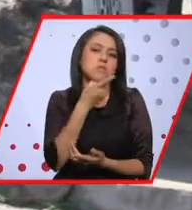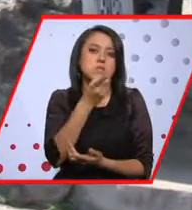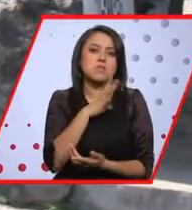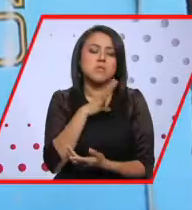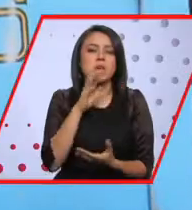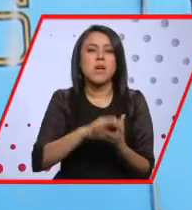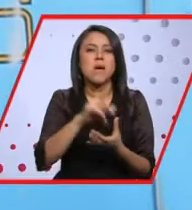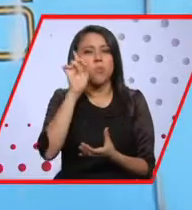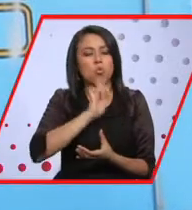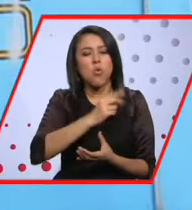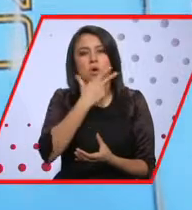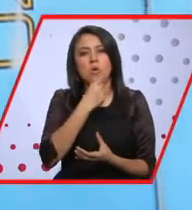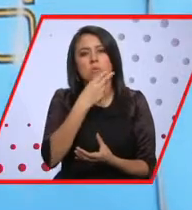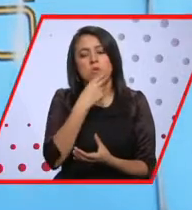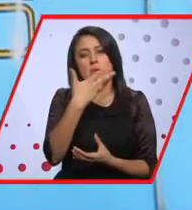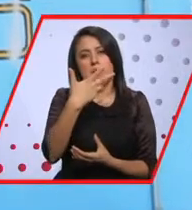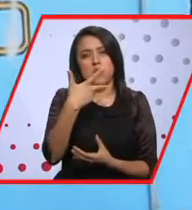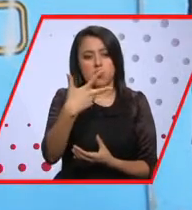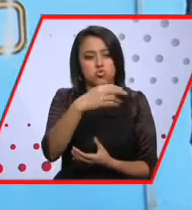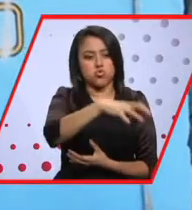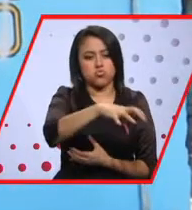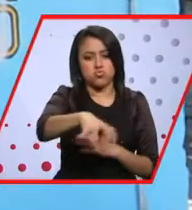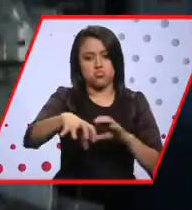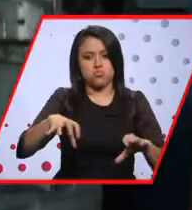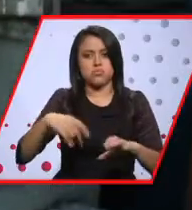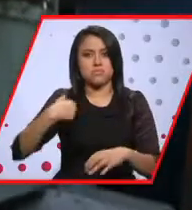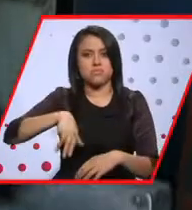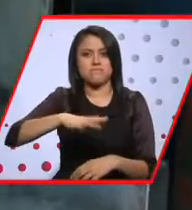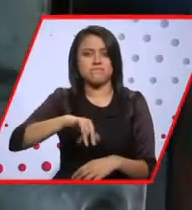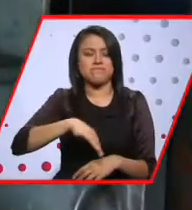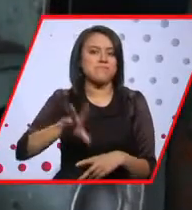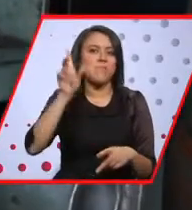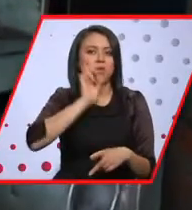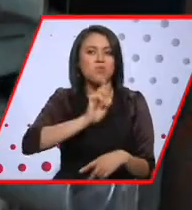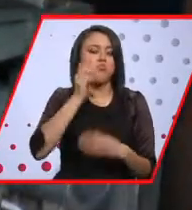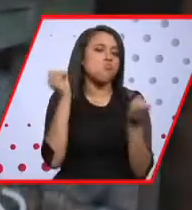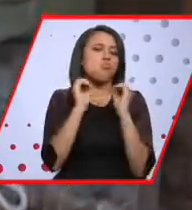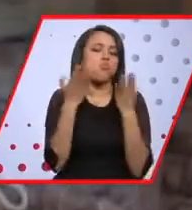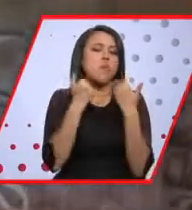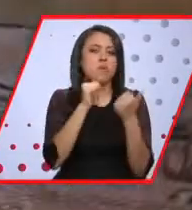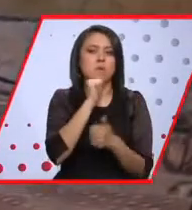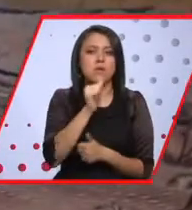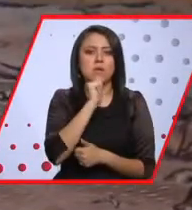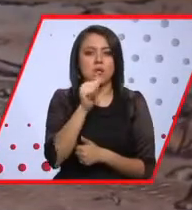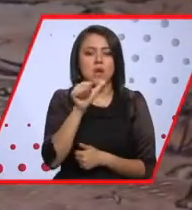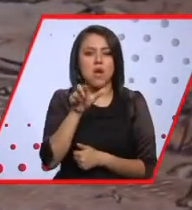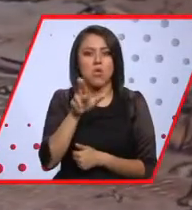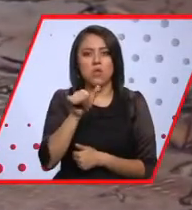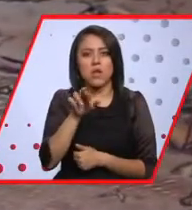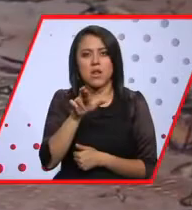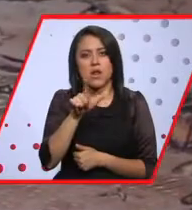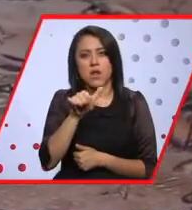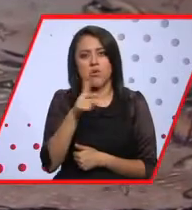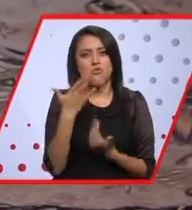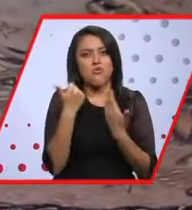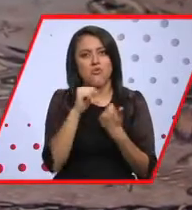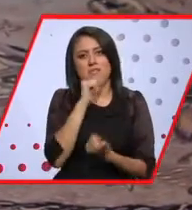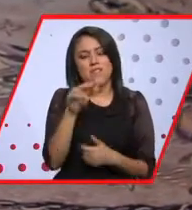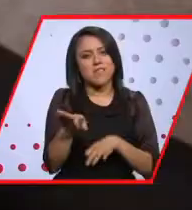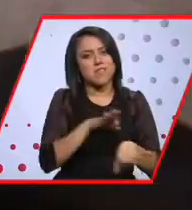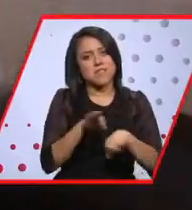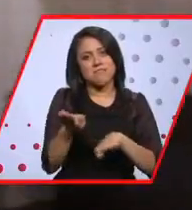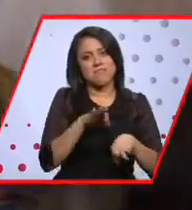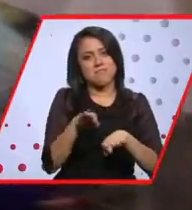tienen 8 tortillerías más en la zona. Buscamos su versión, pero la mujer no se encontraba en el local. Aureliano, por el momento, no cuenta con empleo